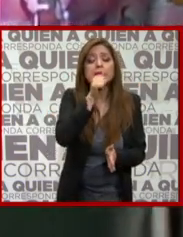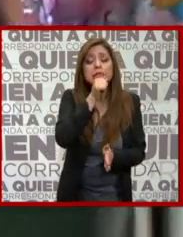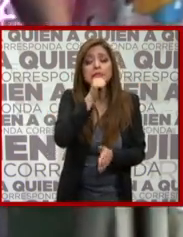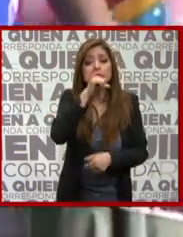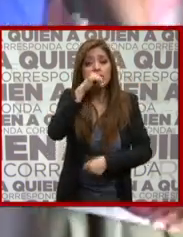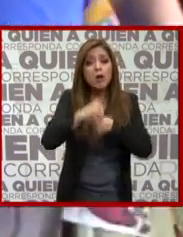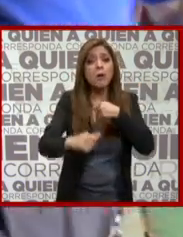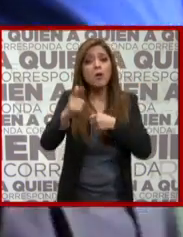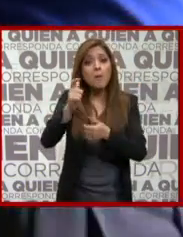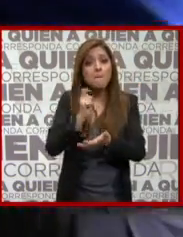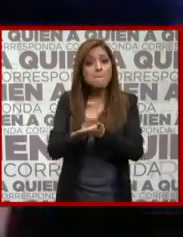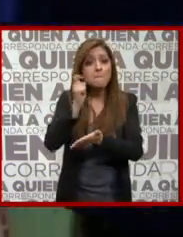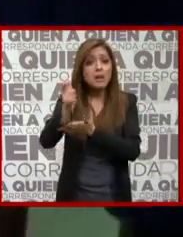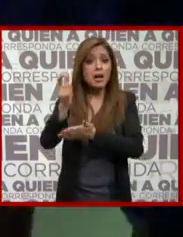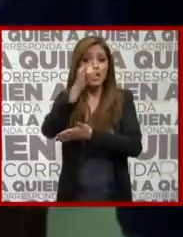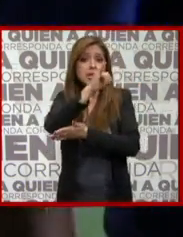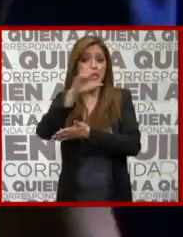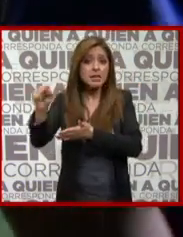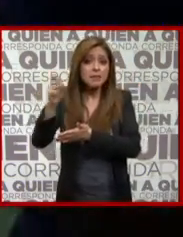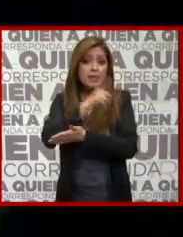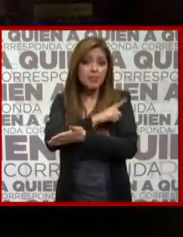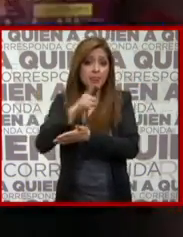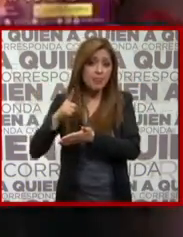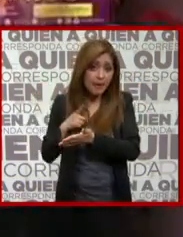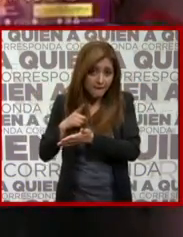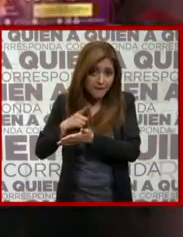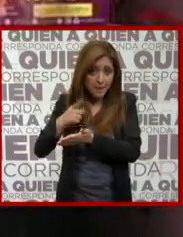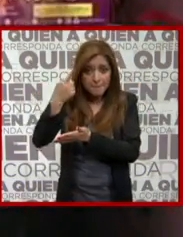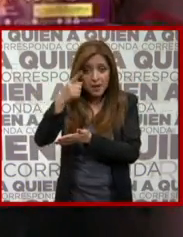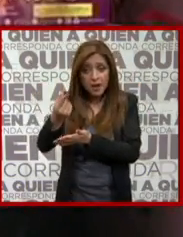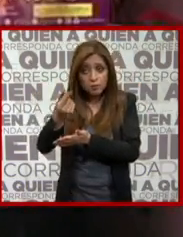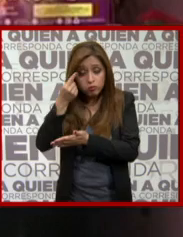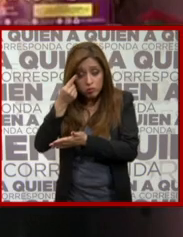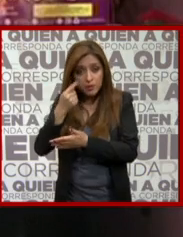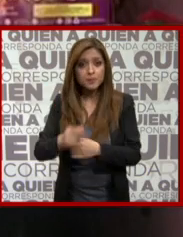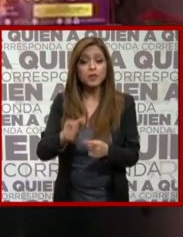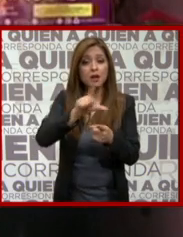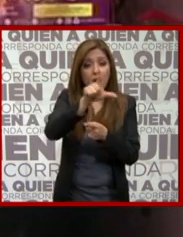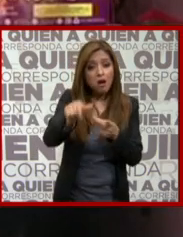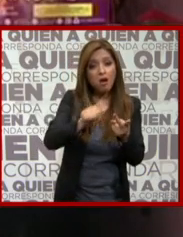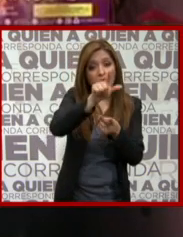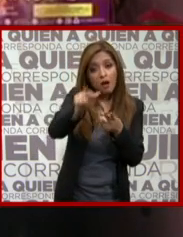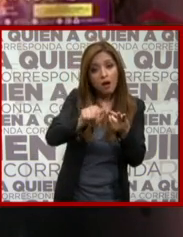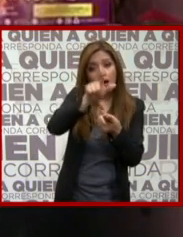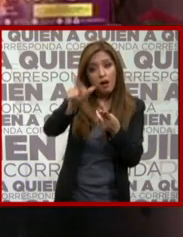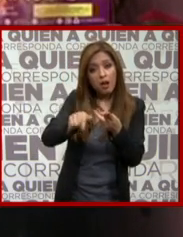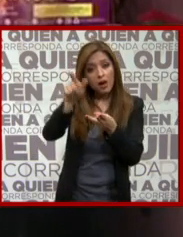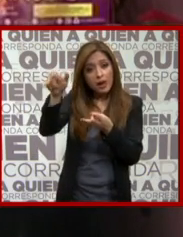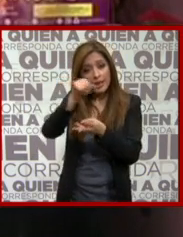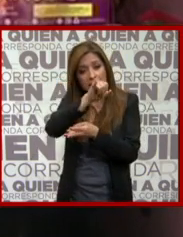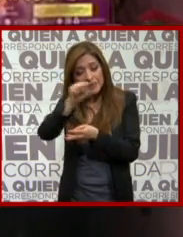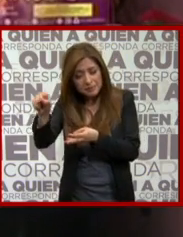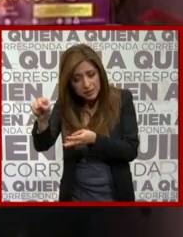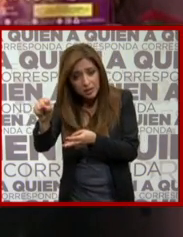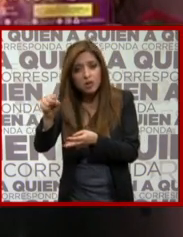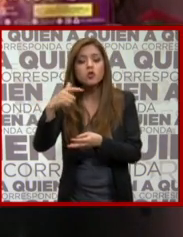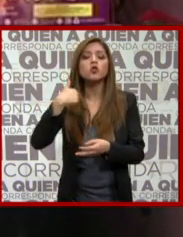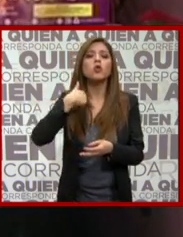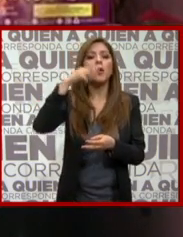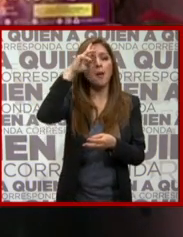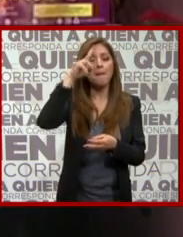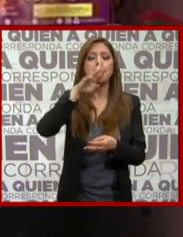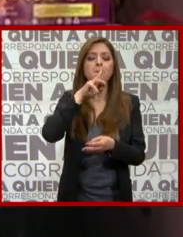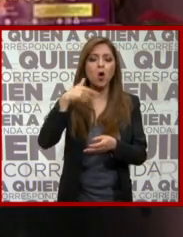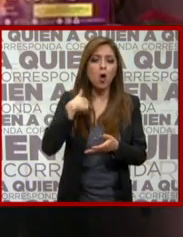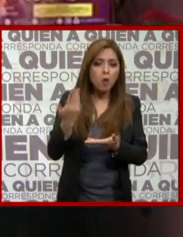pudo pagar el precio que el Seguro Social debía cubrir. Después de tantas largas que me dieron en el seguro, yo empecé a hacer el trámite